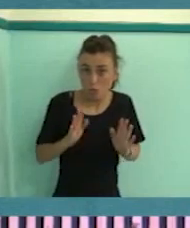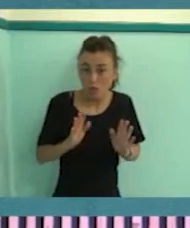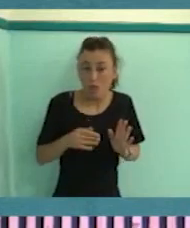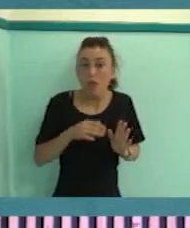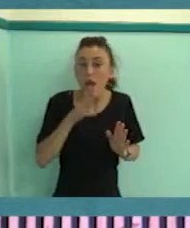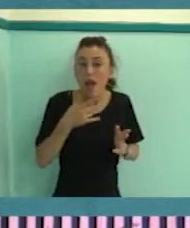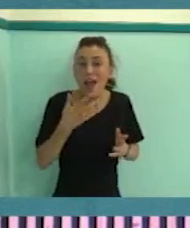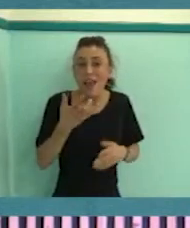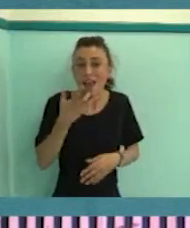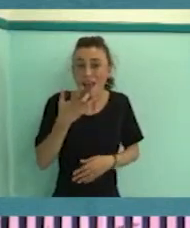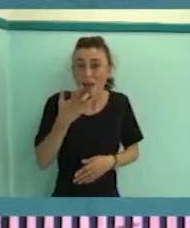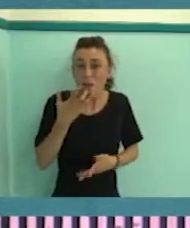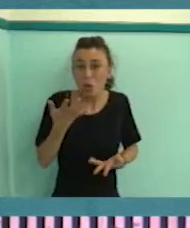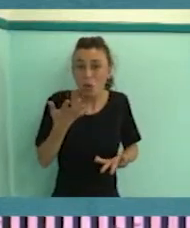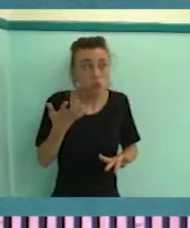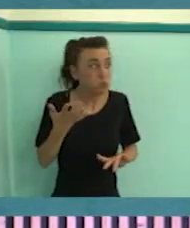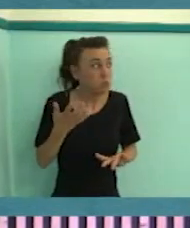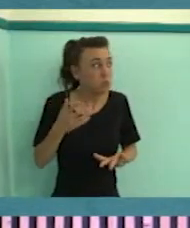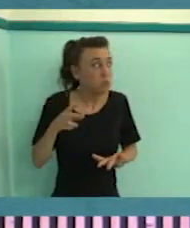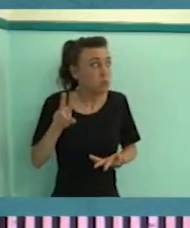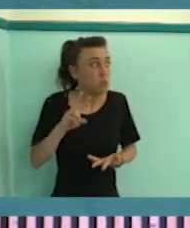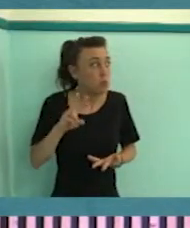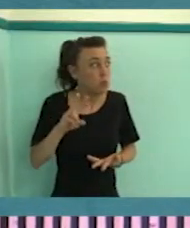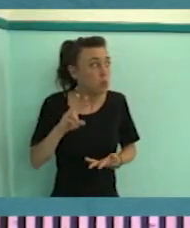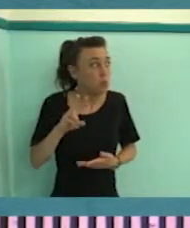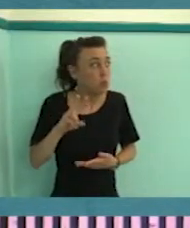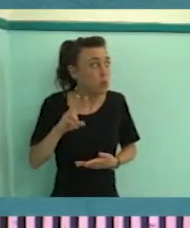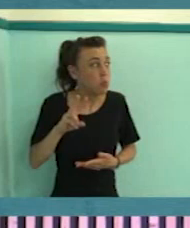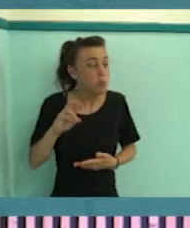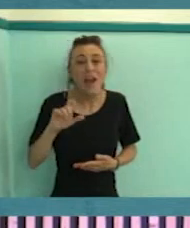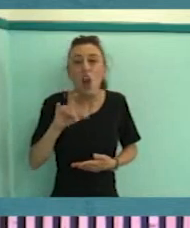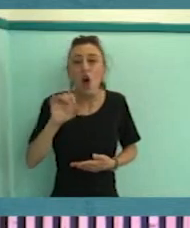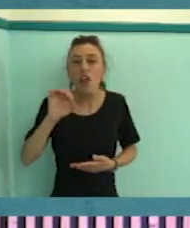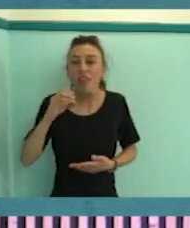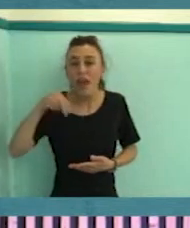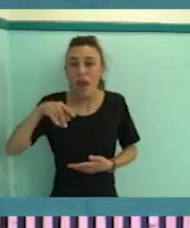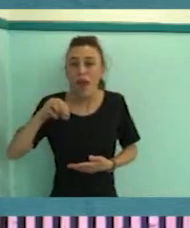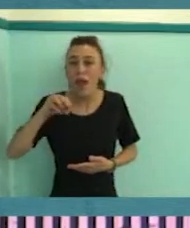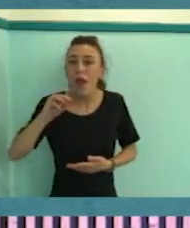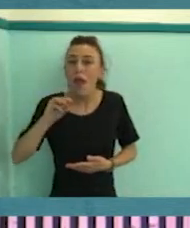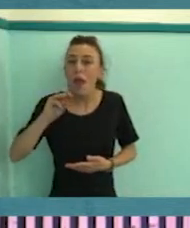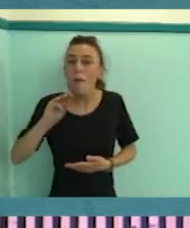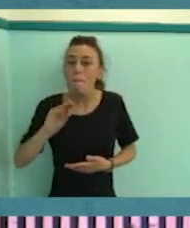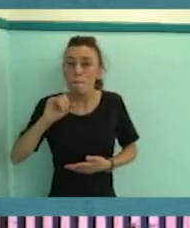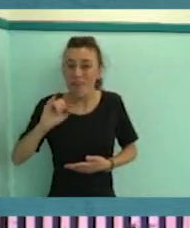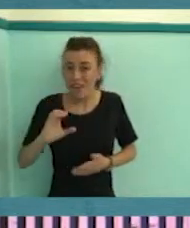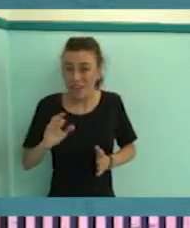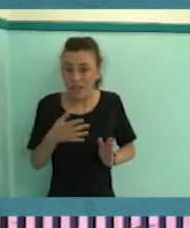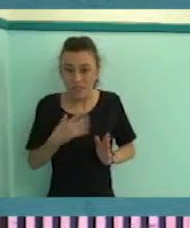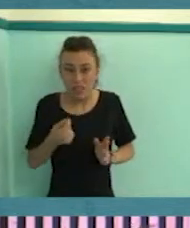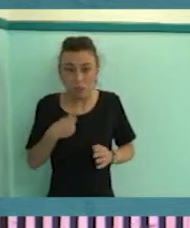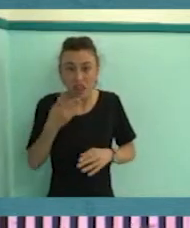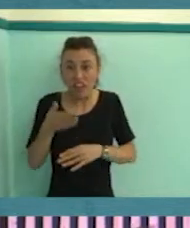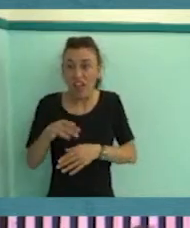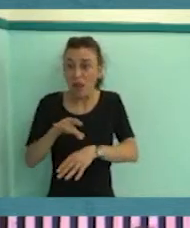ocen pic que es que a lo mejor alguien le ha pasado que se ha ido al médico por una otitis y de repente le han dicho Oye amor qué tal si te pinchas un ocen pic pues